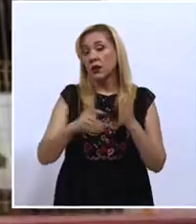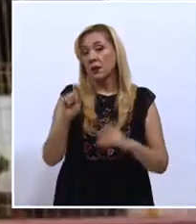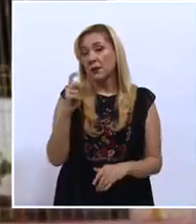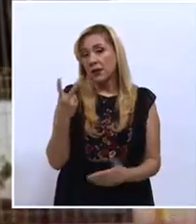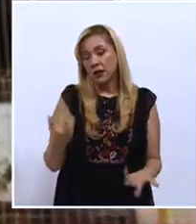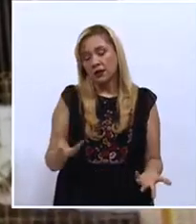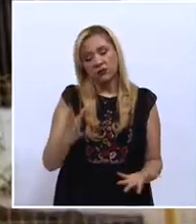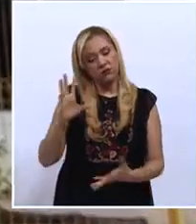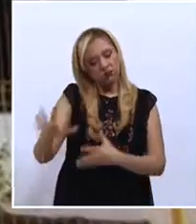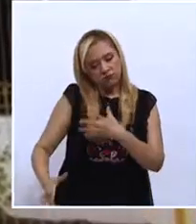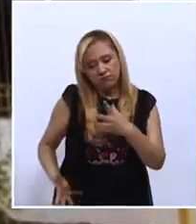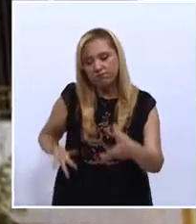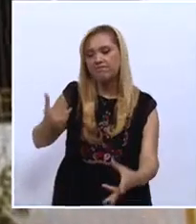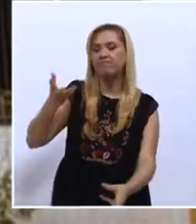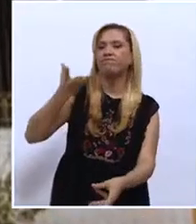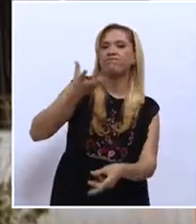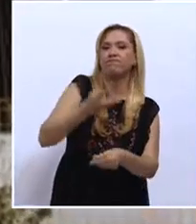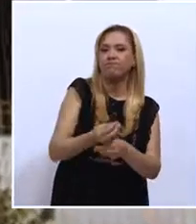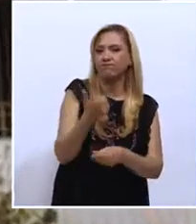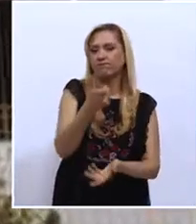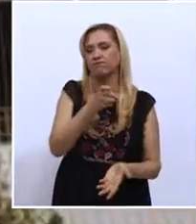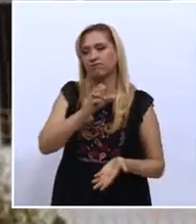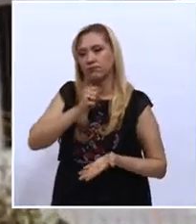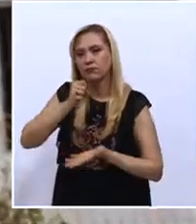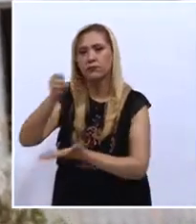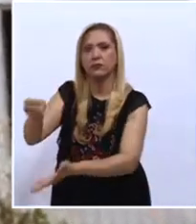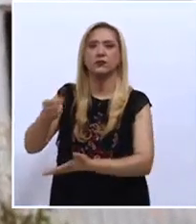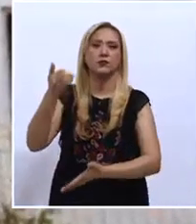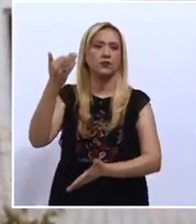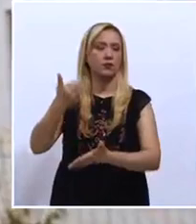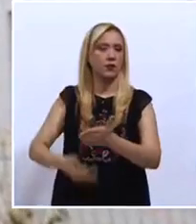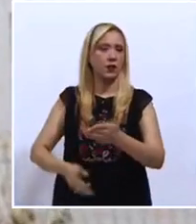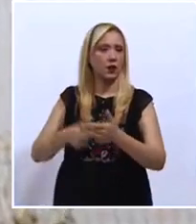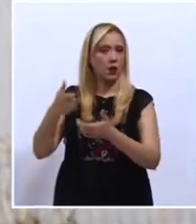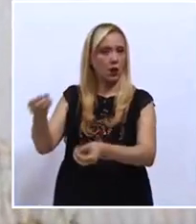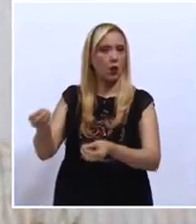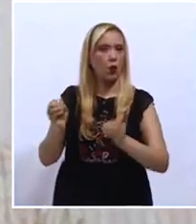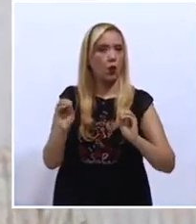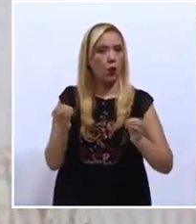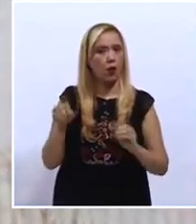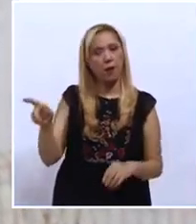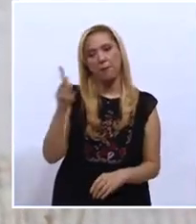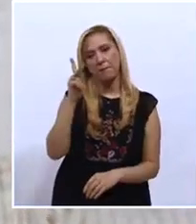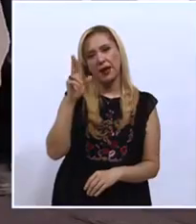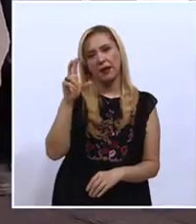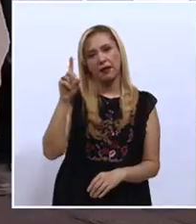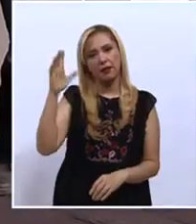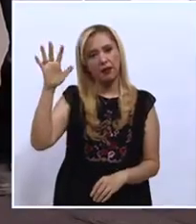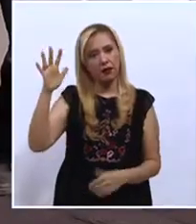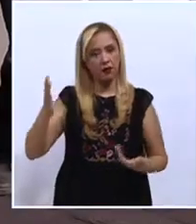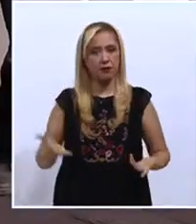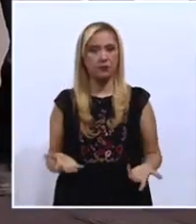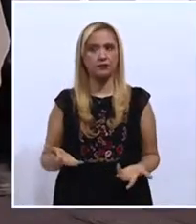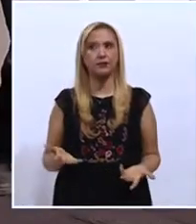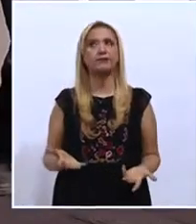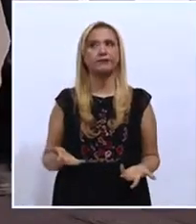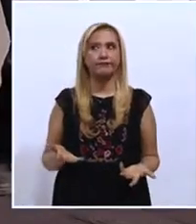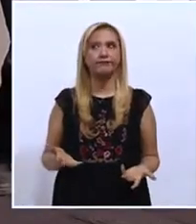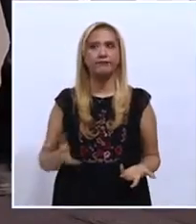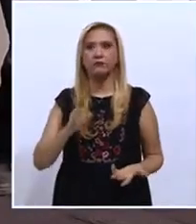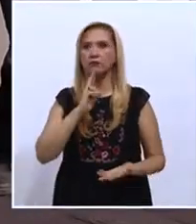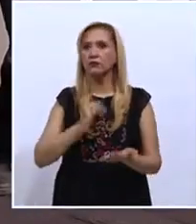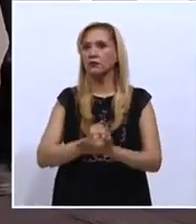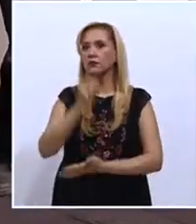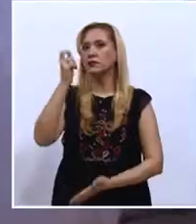se reintegre el monto del financiamiento pagado indebidamente al PRD. Lo anterior al revocar la sentencia del Tribunal Local, que